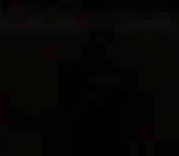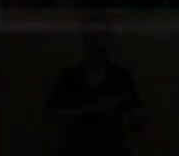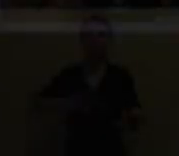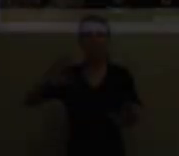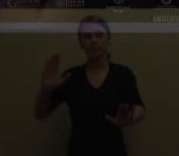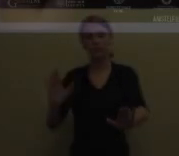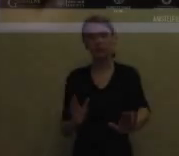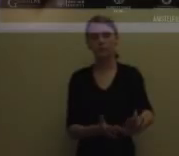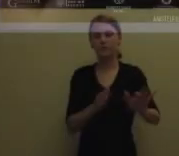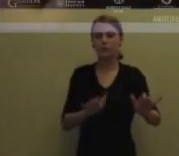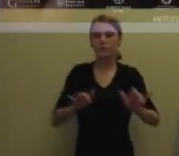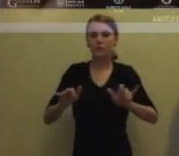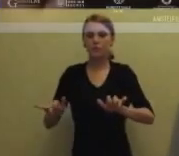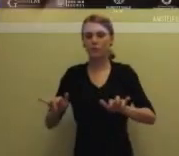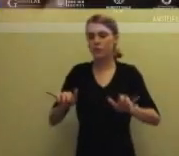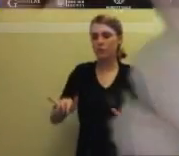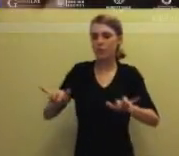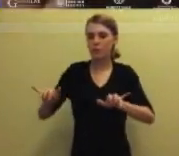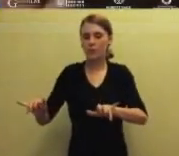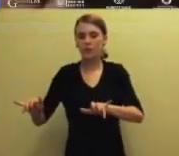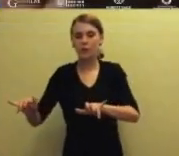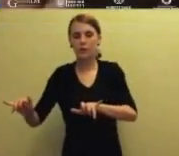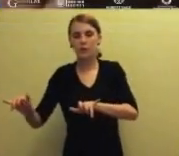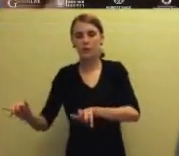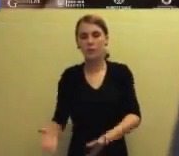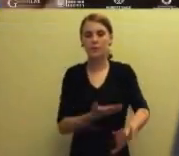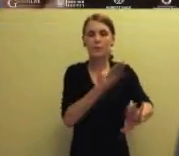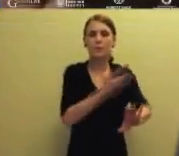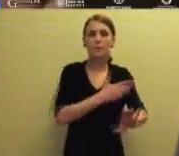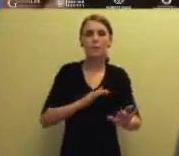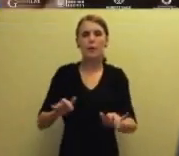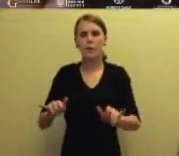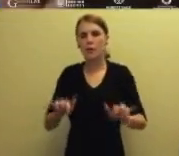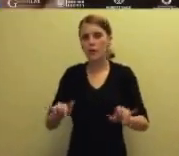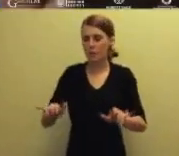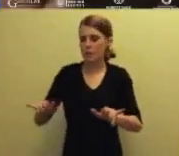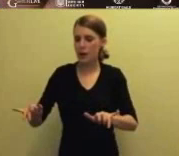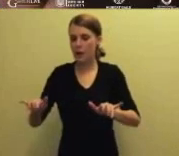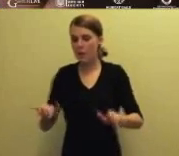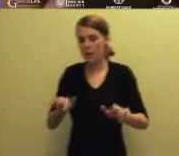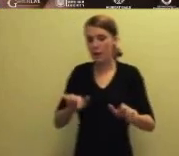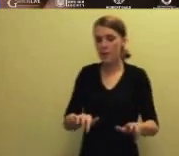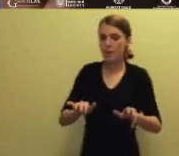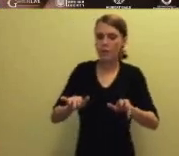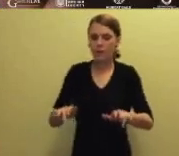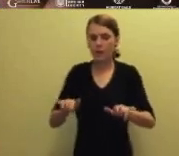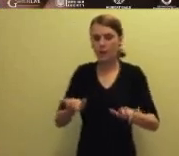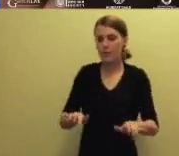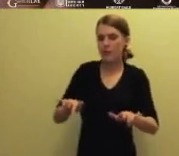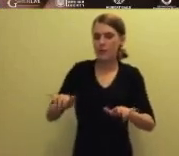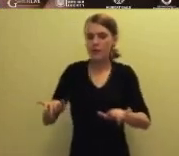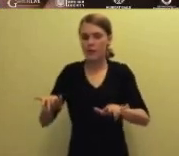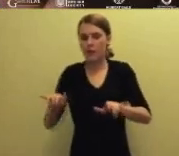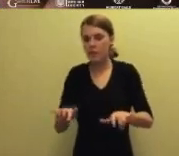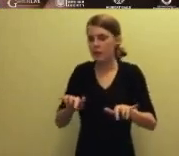muy buenas amigos bienvenidos a occidental emails seguimos con las peticiones de los patronos y hoy vamos a comentar la cinta ucrania en el